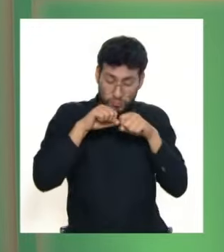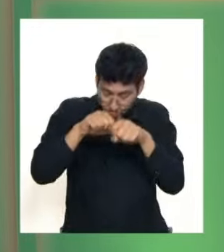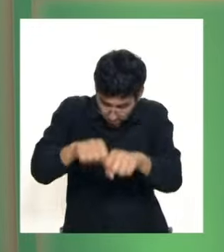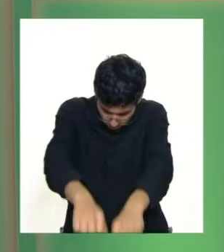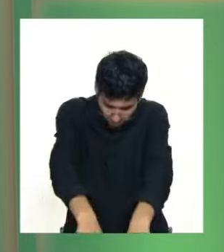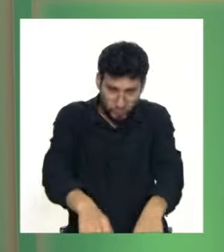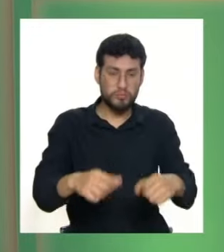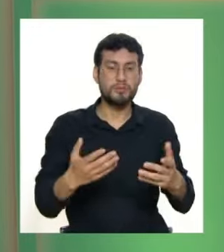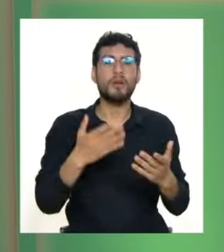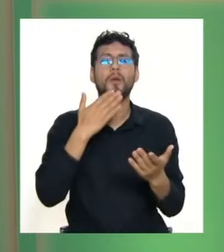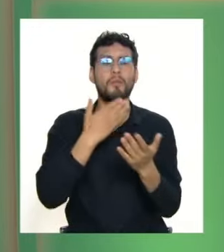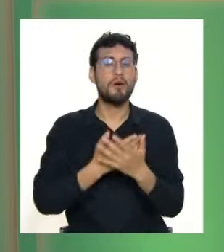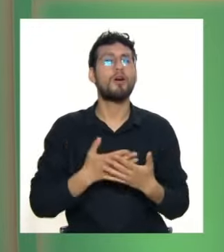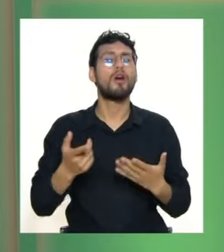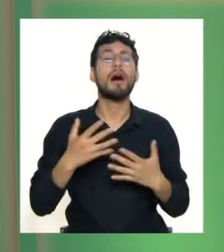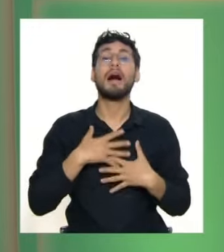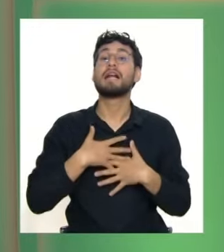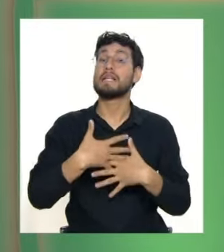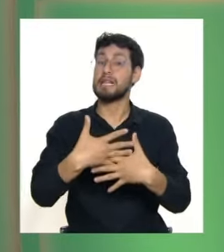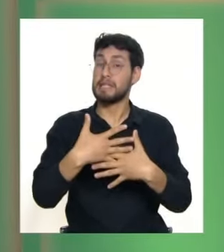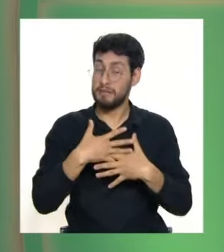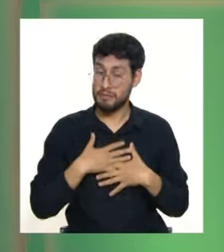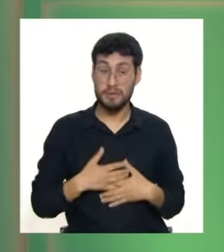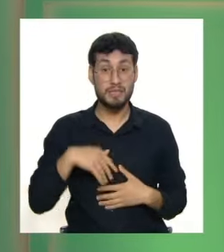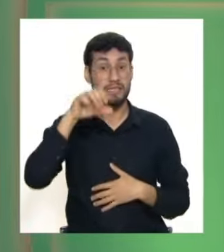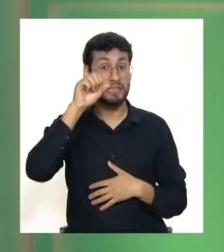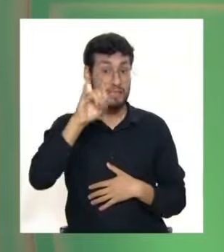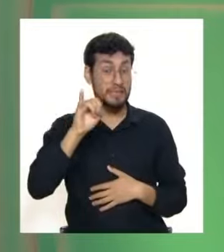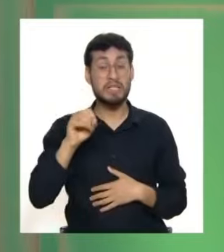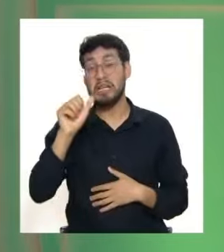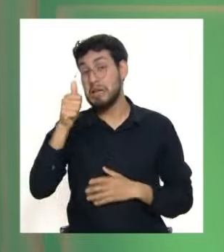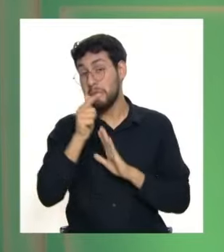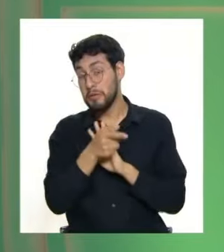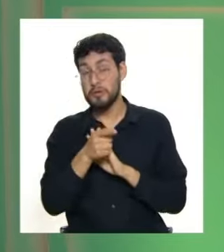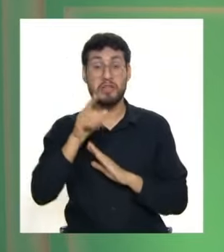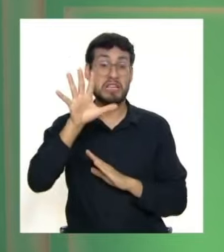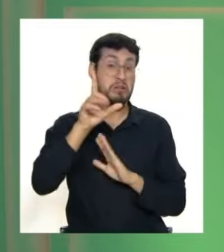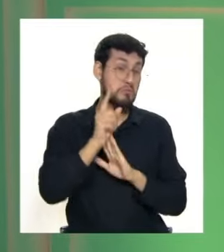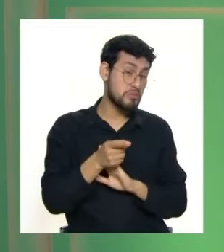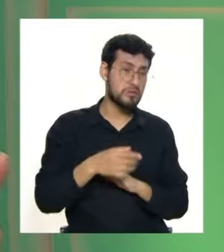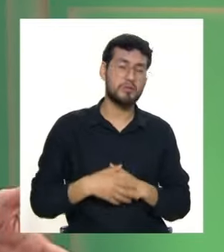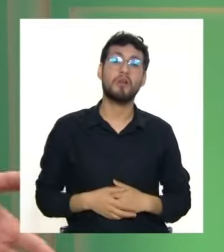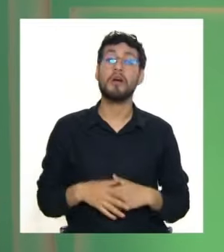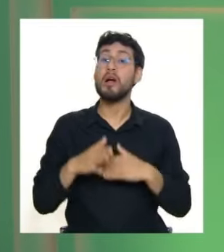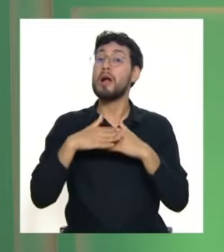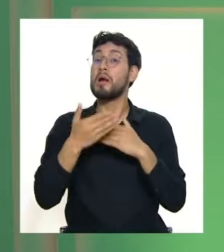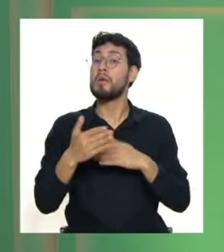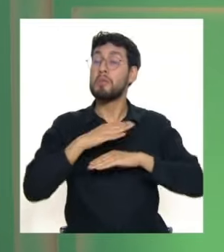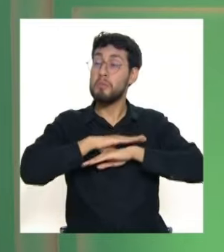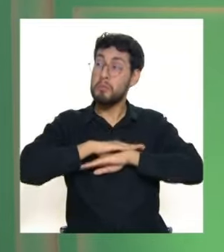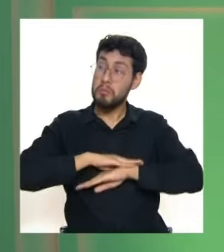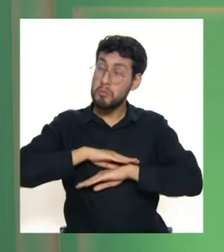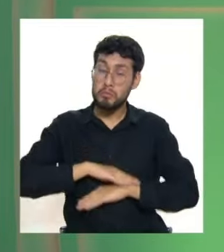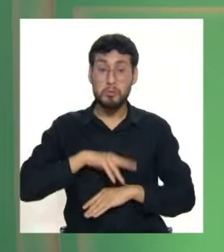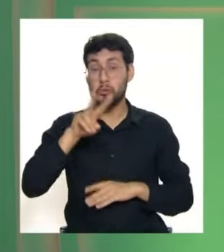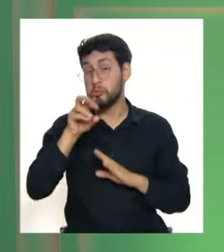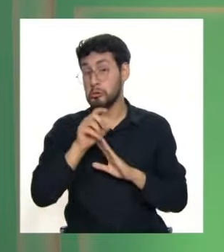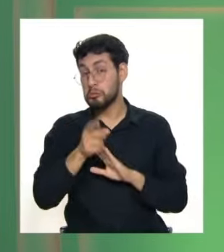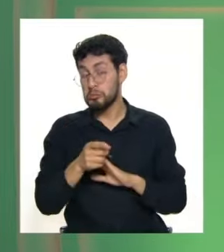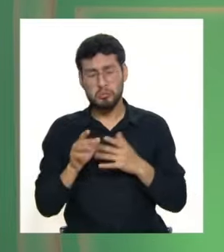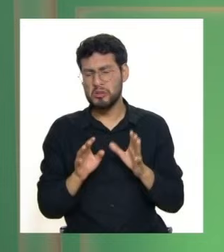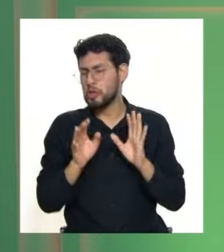adelante, la respiración, si la hago 10 minutos, 5 minutos, y de ahí descanso 20 minutos,